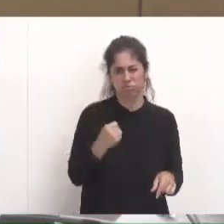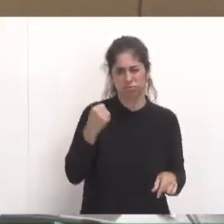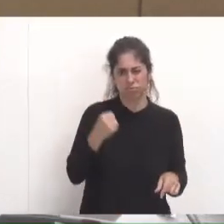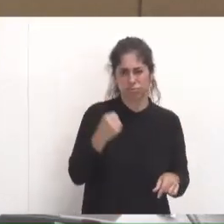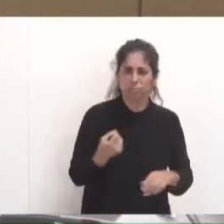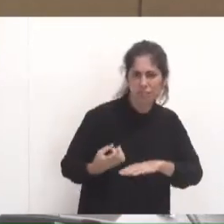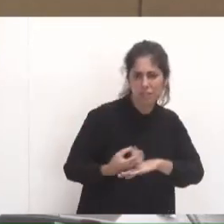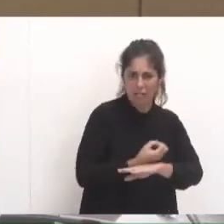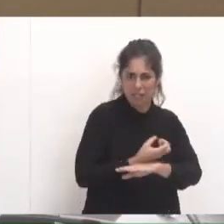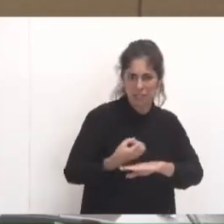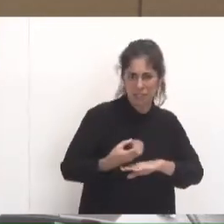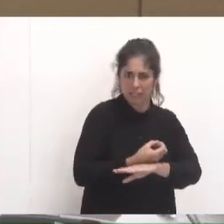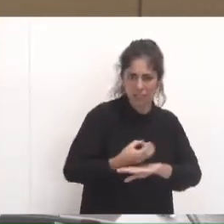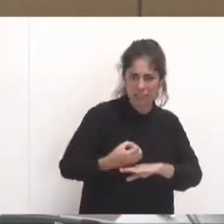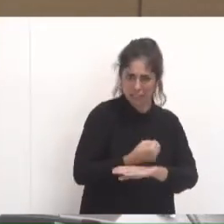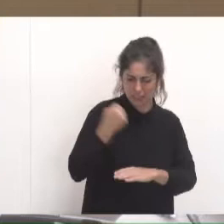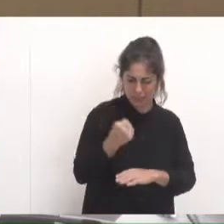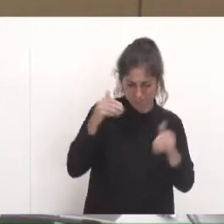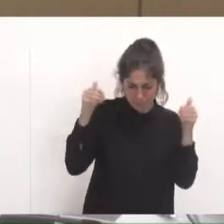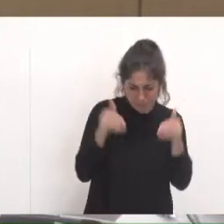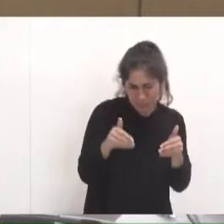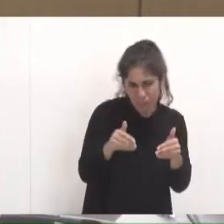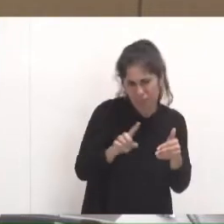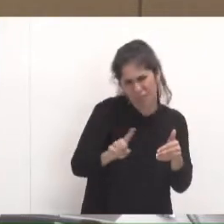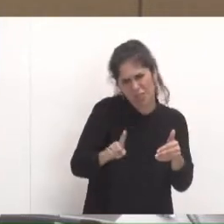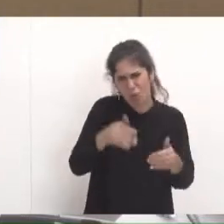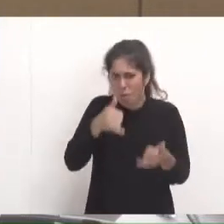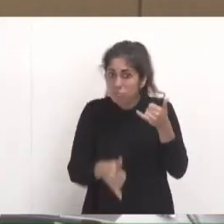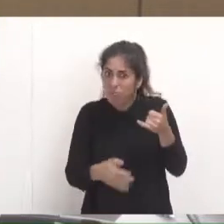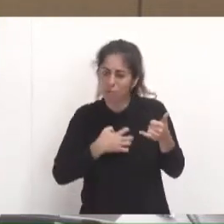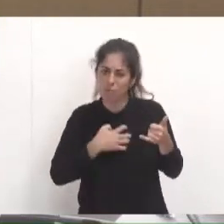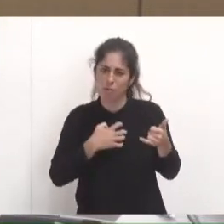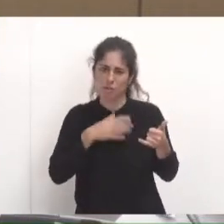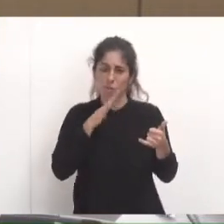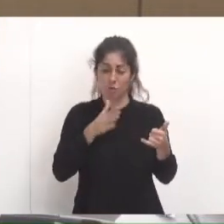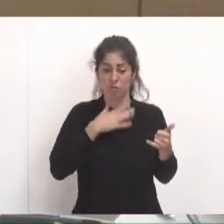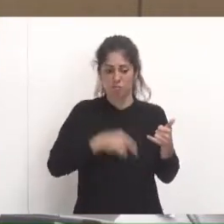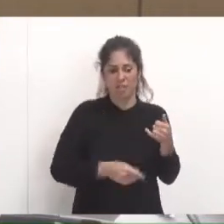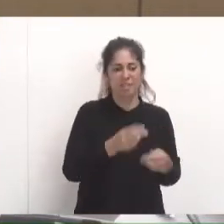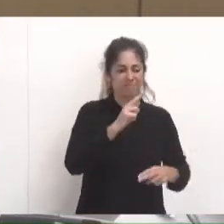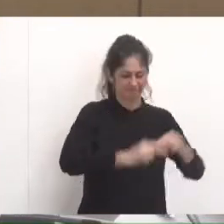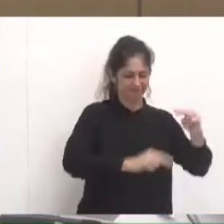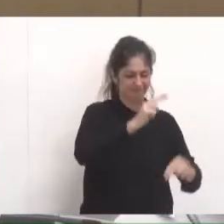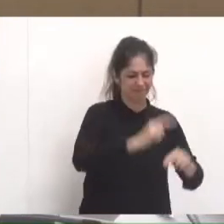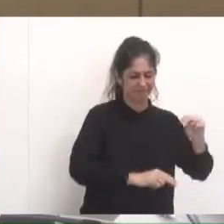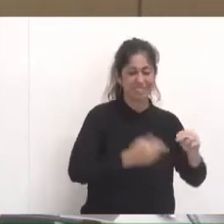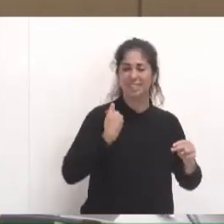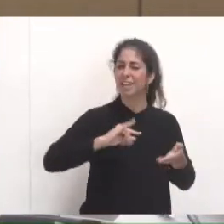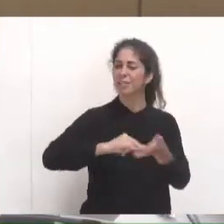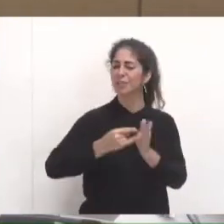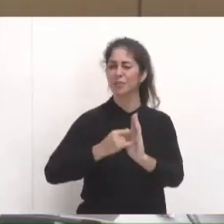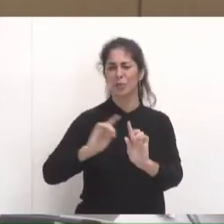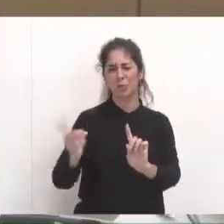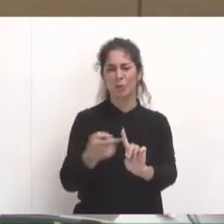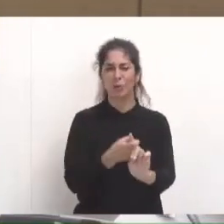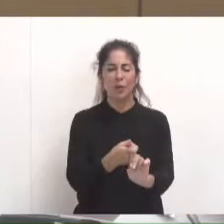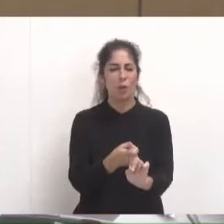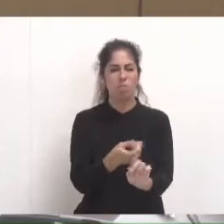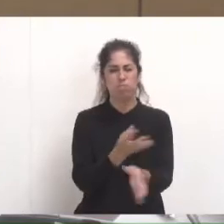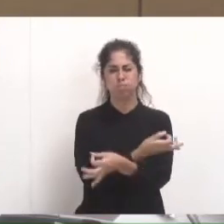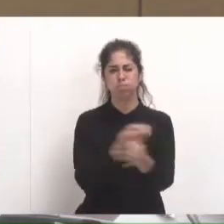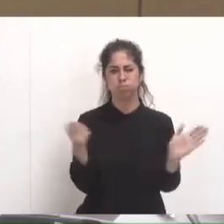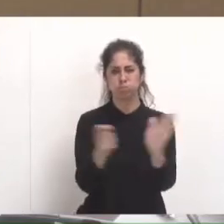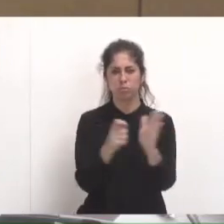eso es lo que tenemos que debatir también, no es, va a aportar una solución inmediata ni a corto ni a medio